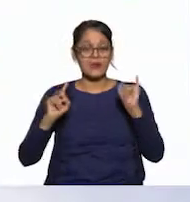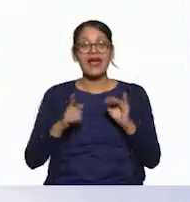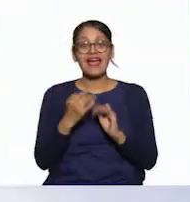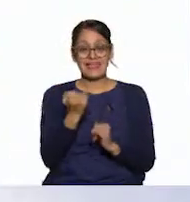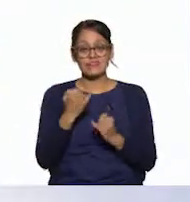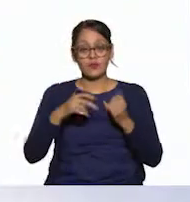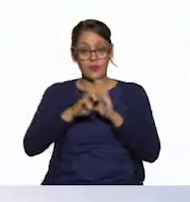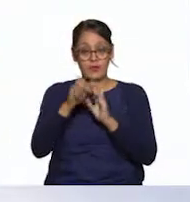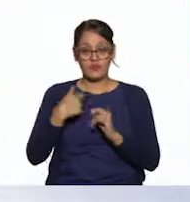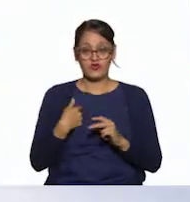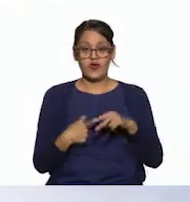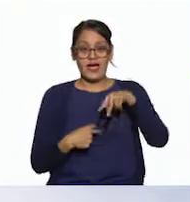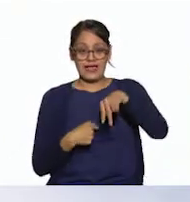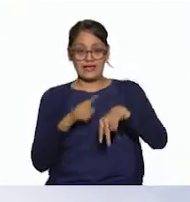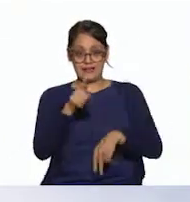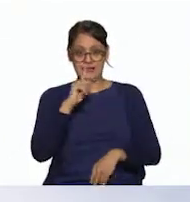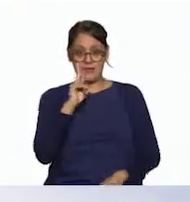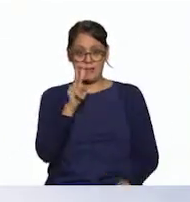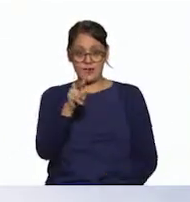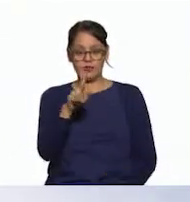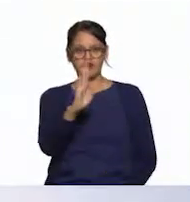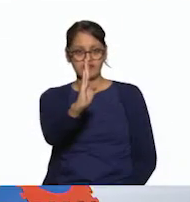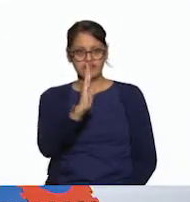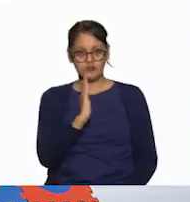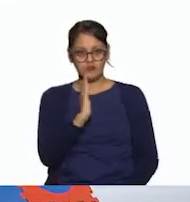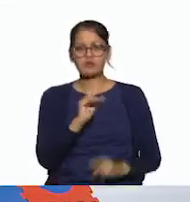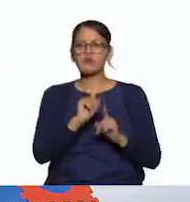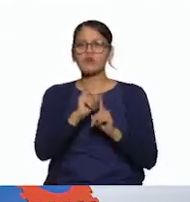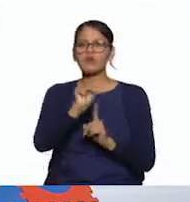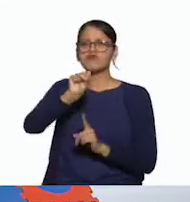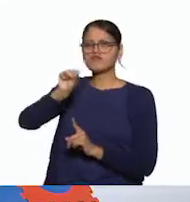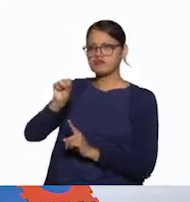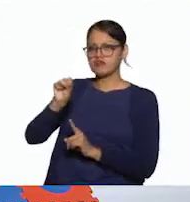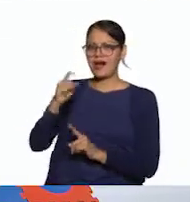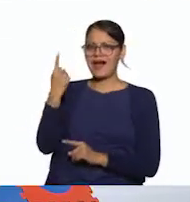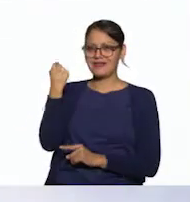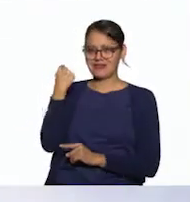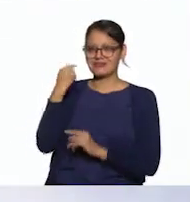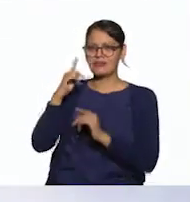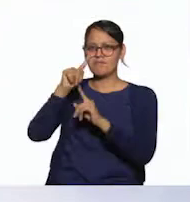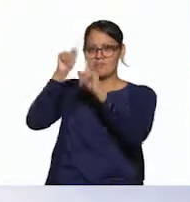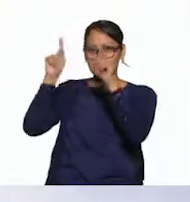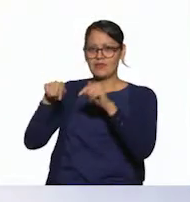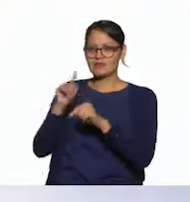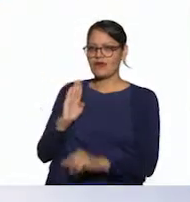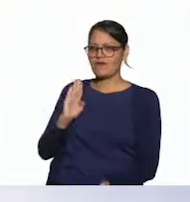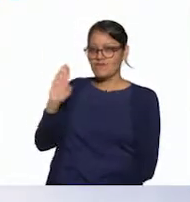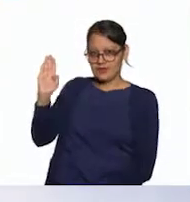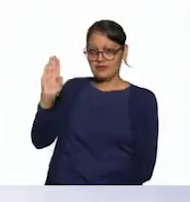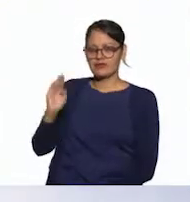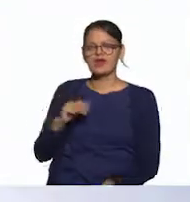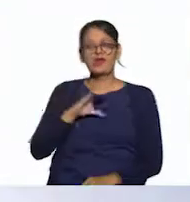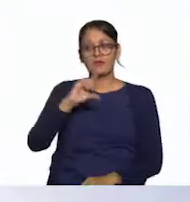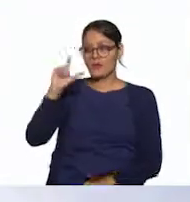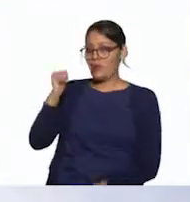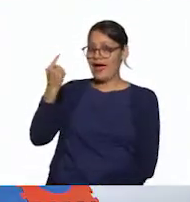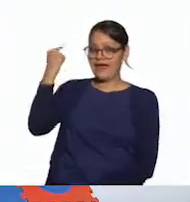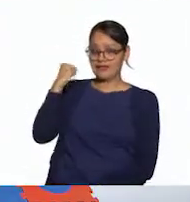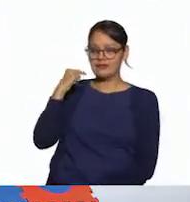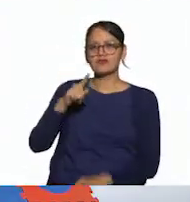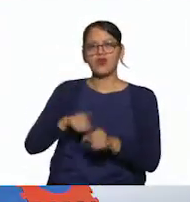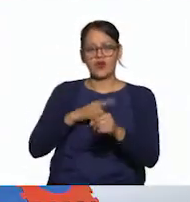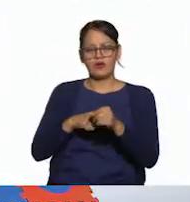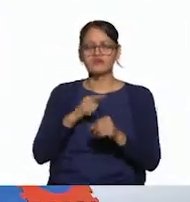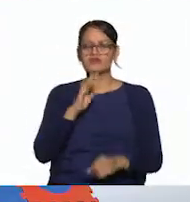tú. Exactamente. Si yo estoy viendo para allá, mi frente va a ser el pizarrón. Y si yo estoy viendo para allá, estaré viendo a los colores. Exactamente. Ustedes,